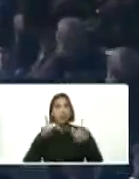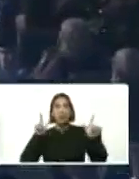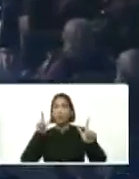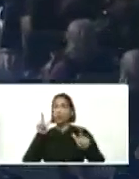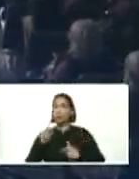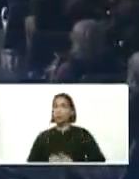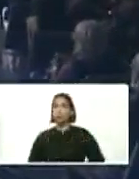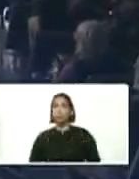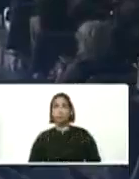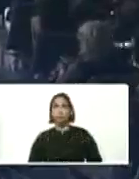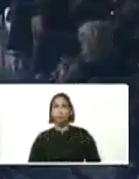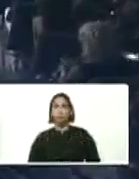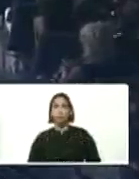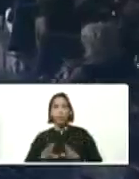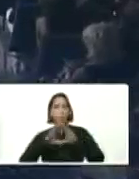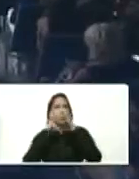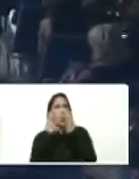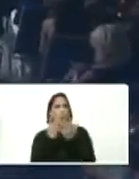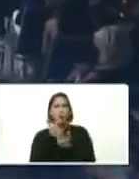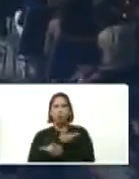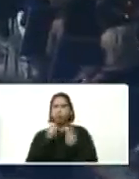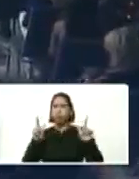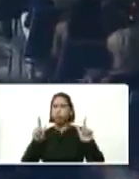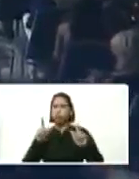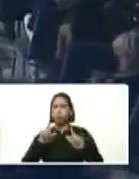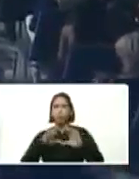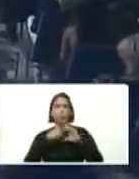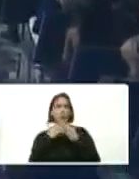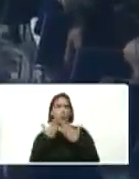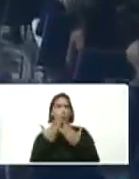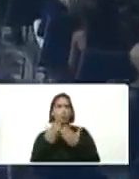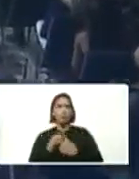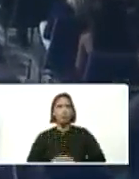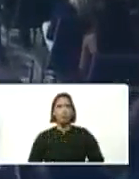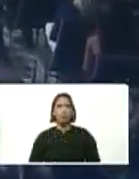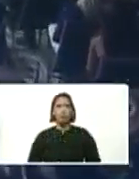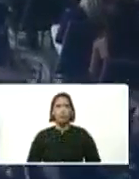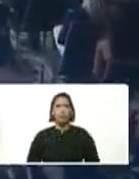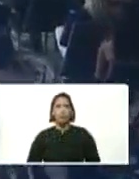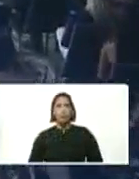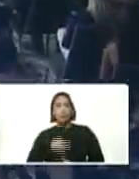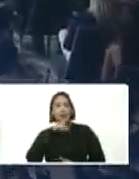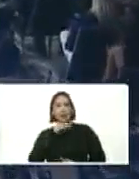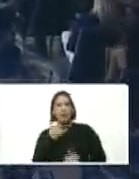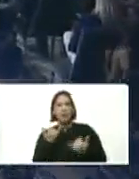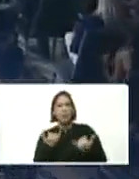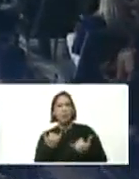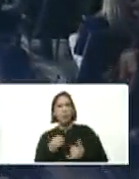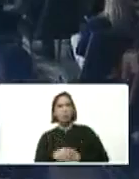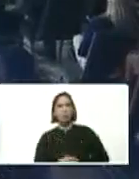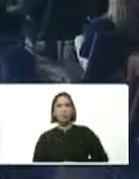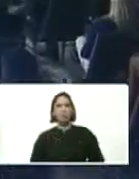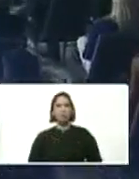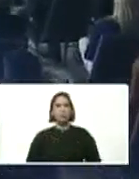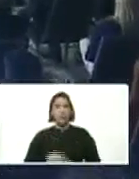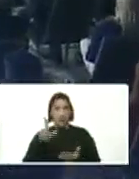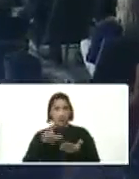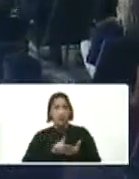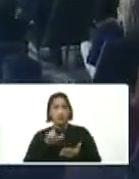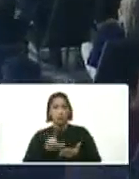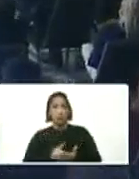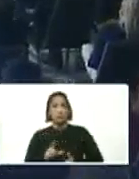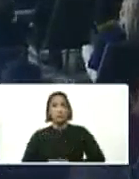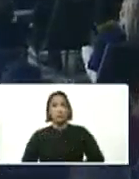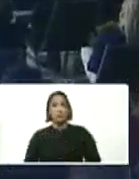Saab, in the war, Free Alex Saab. Hablando de la FER, de libros,